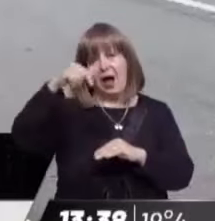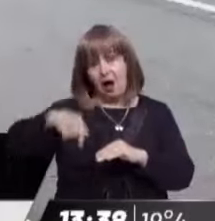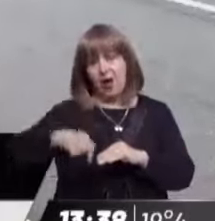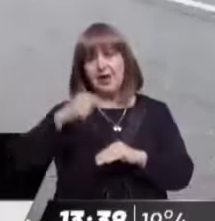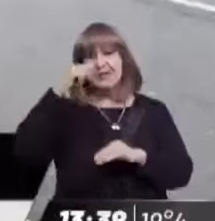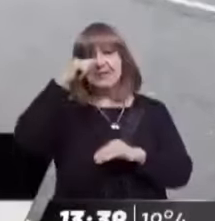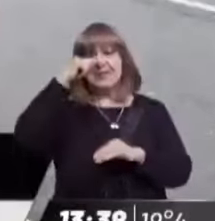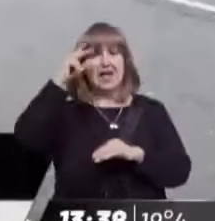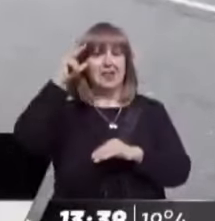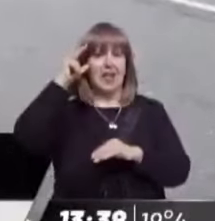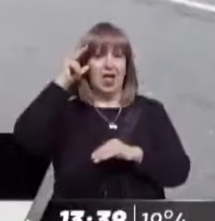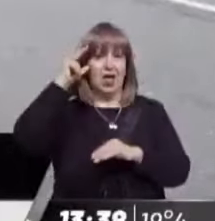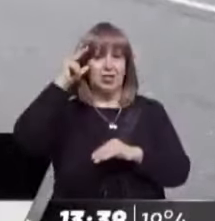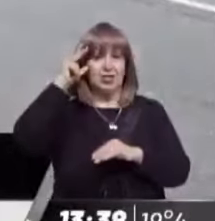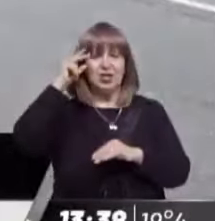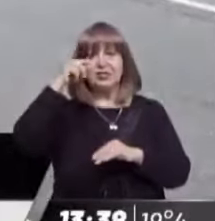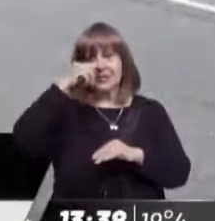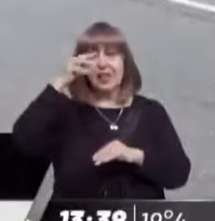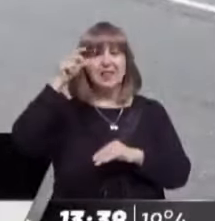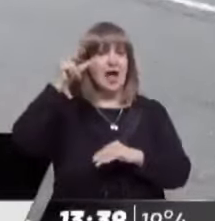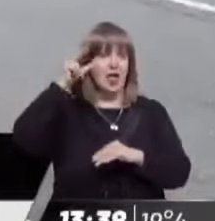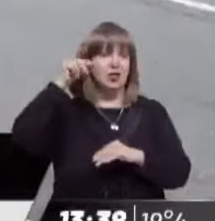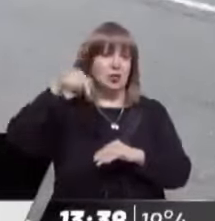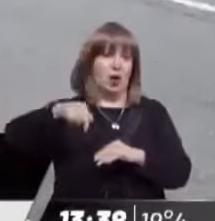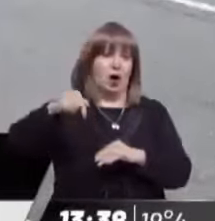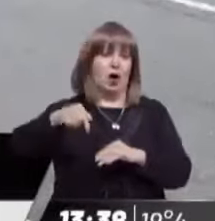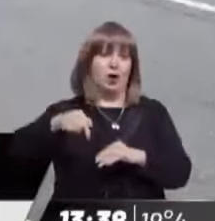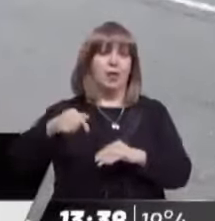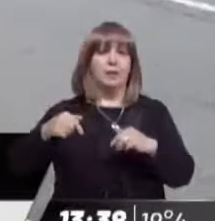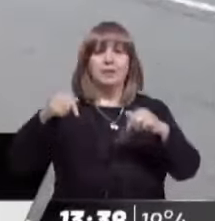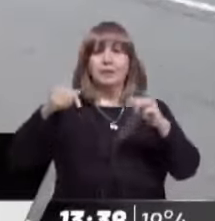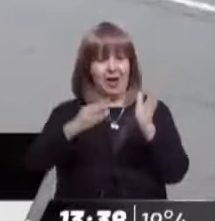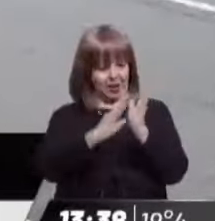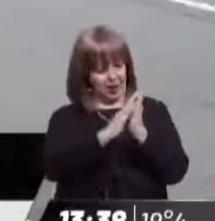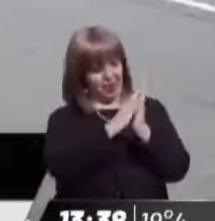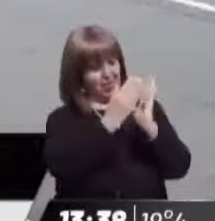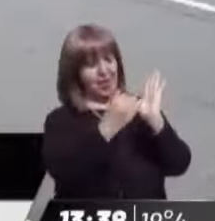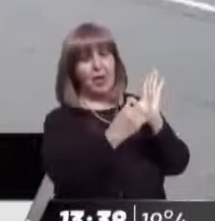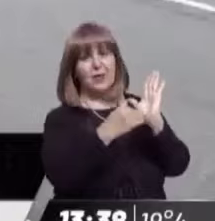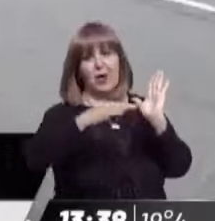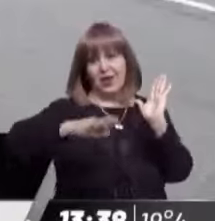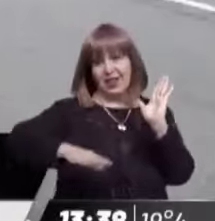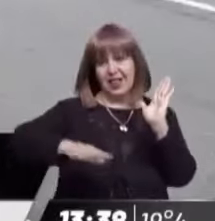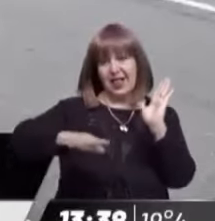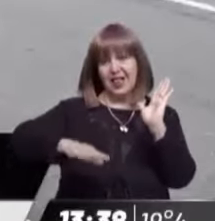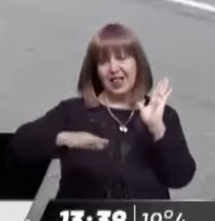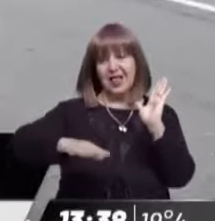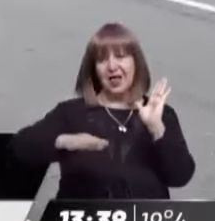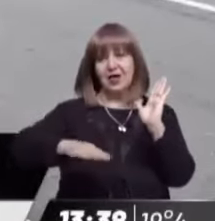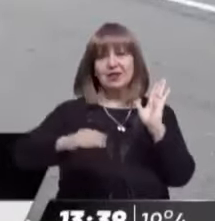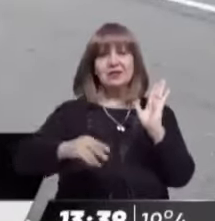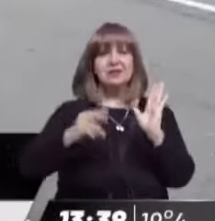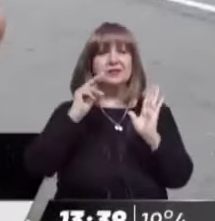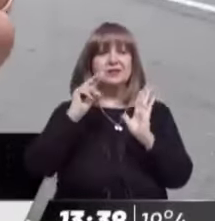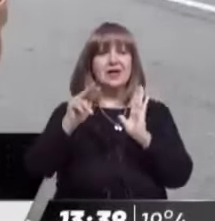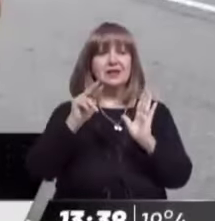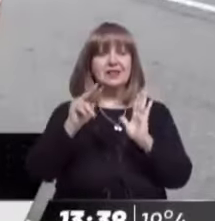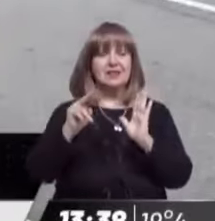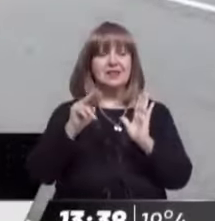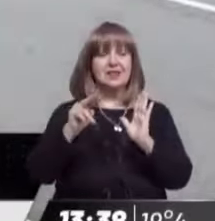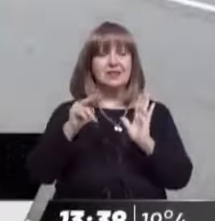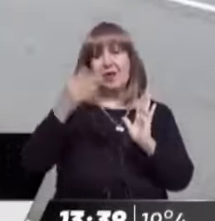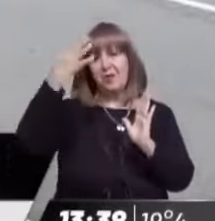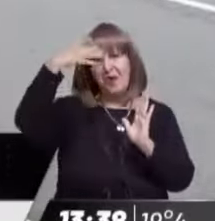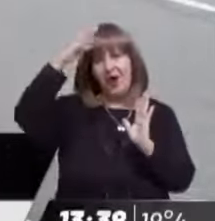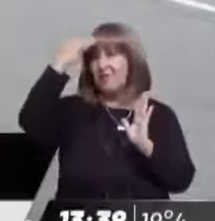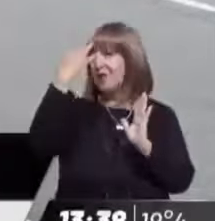¿no? Pero acá está representado como si fuera un bebé, un niño. ¡Qué jopito que vio tenía! El patio de juegos. Claro, tiene